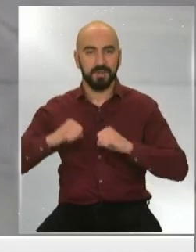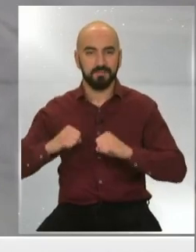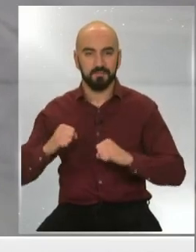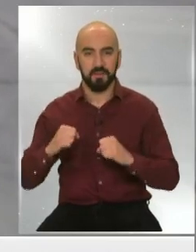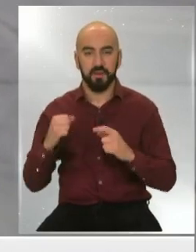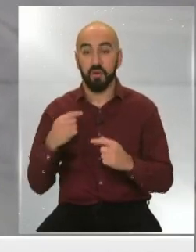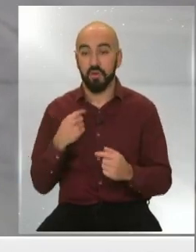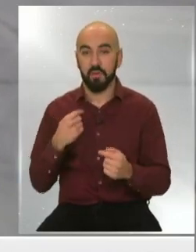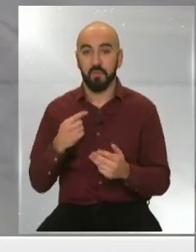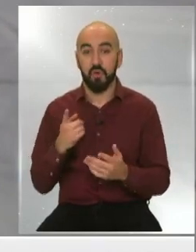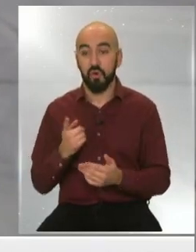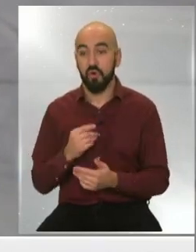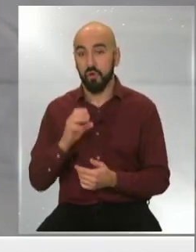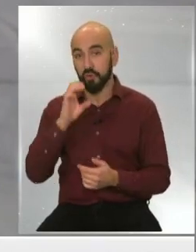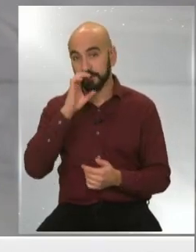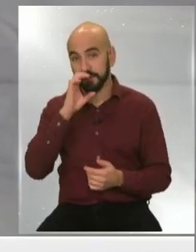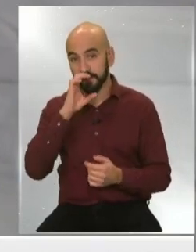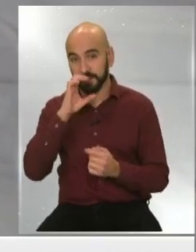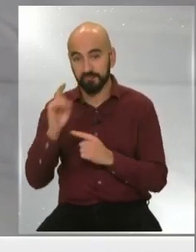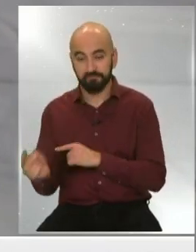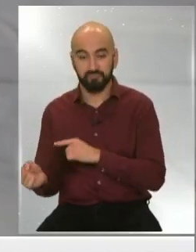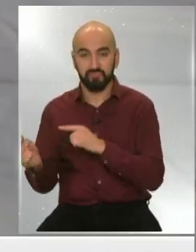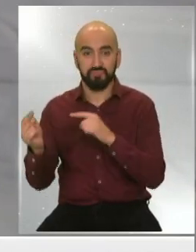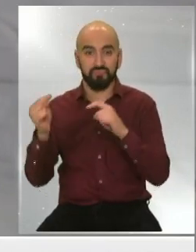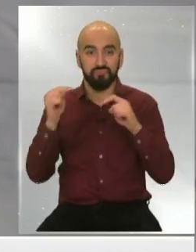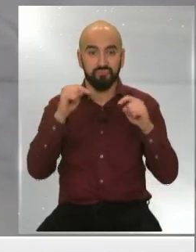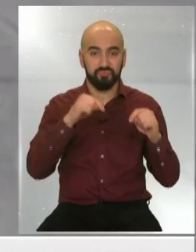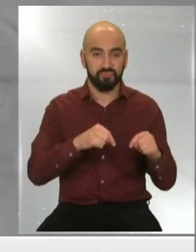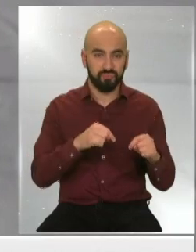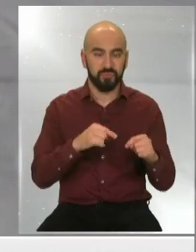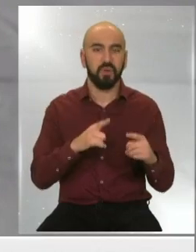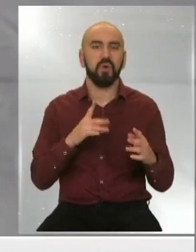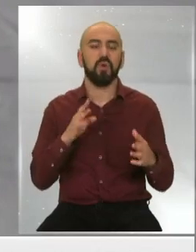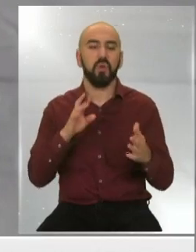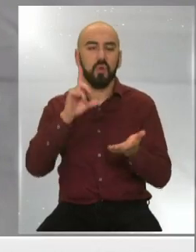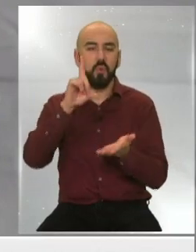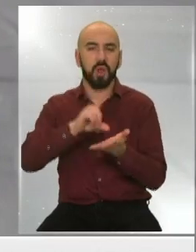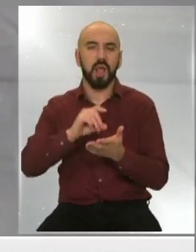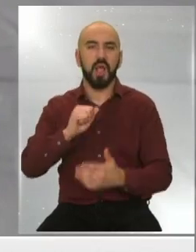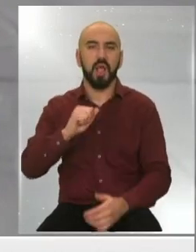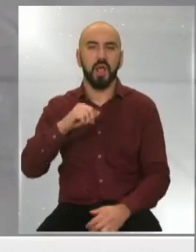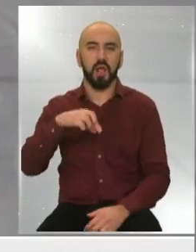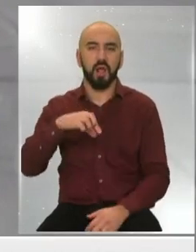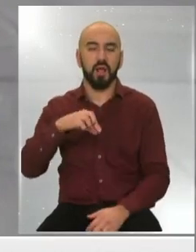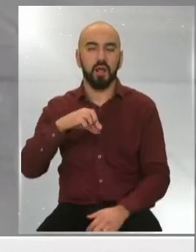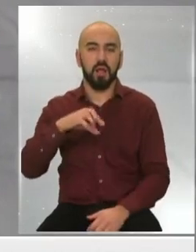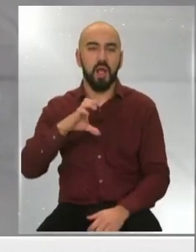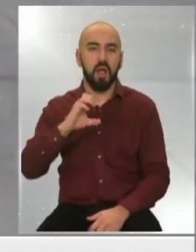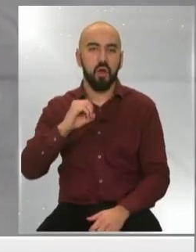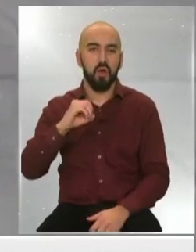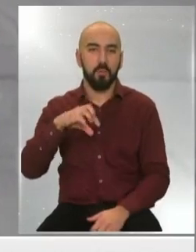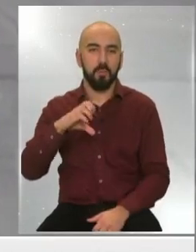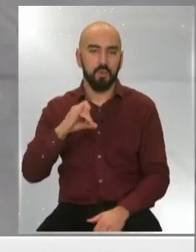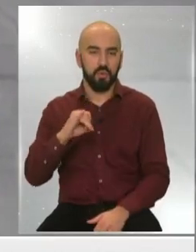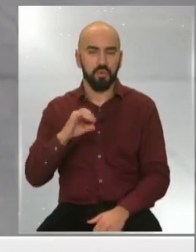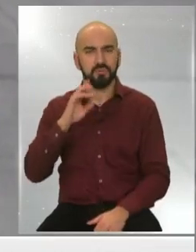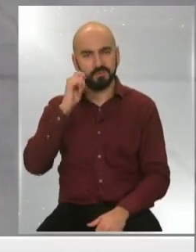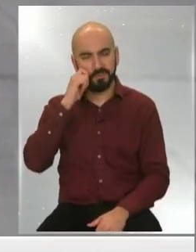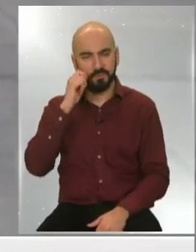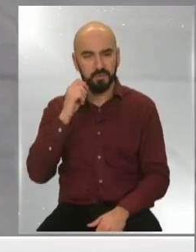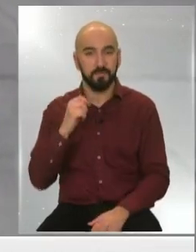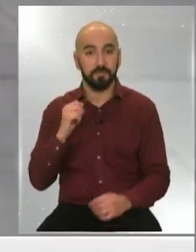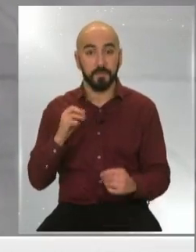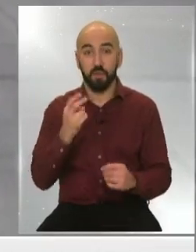desde Concepción, vienen a los puntos de acopio. ¿Qué son los puntos de acopio? Son básicamente hoy día